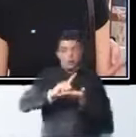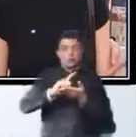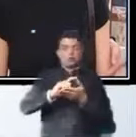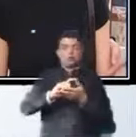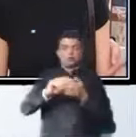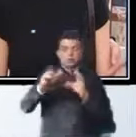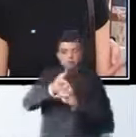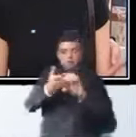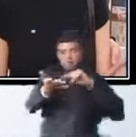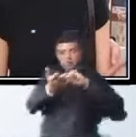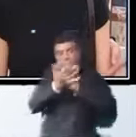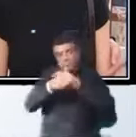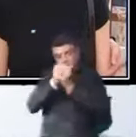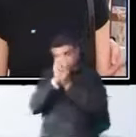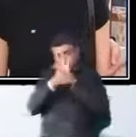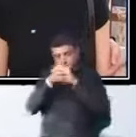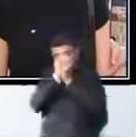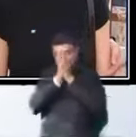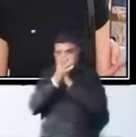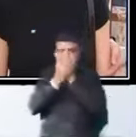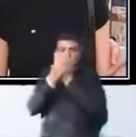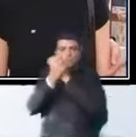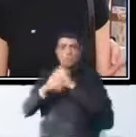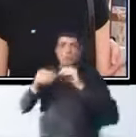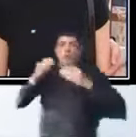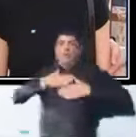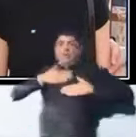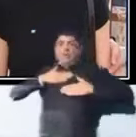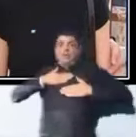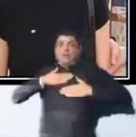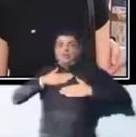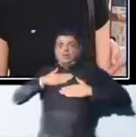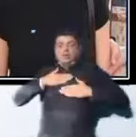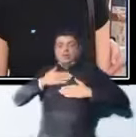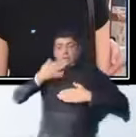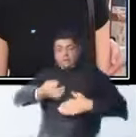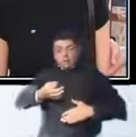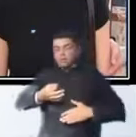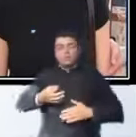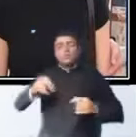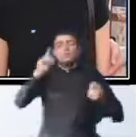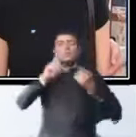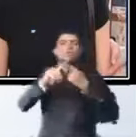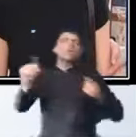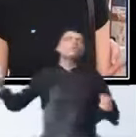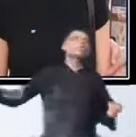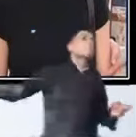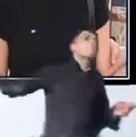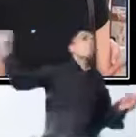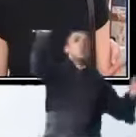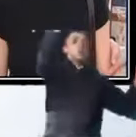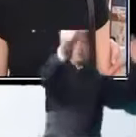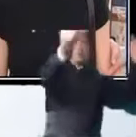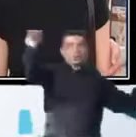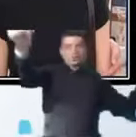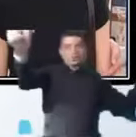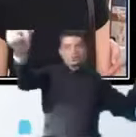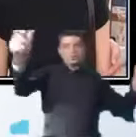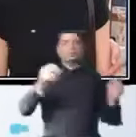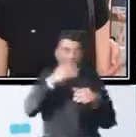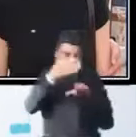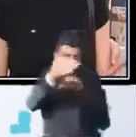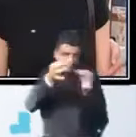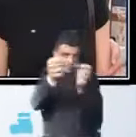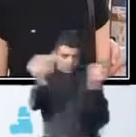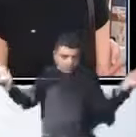protección está más adelante donde les voy a explicar. Hasta los pobres animales, hasta las pobres